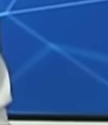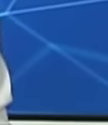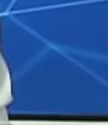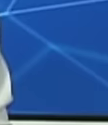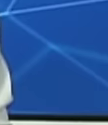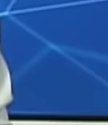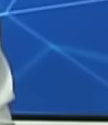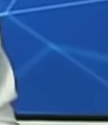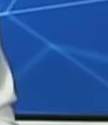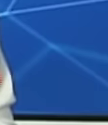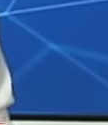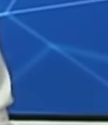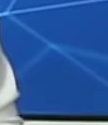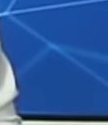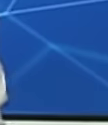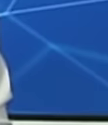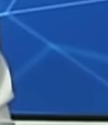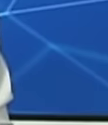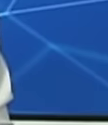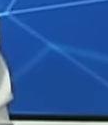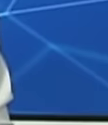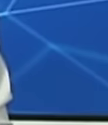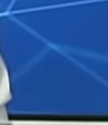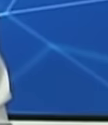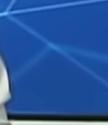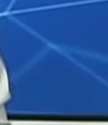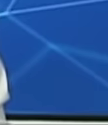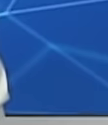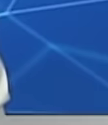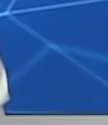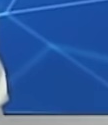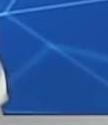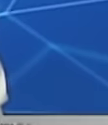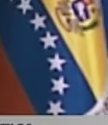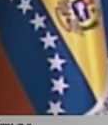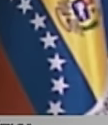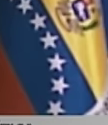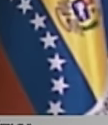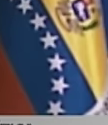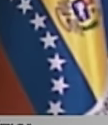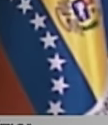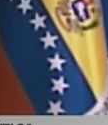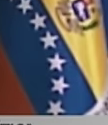Seguridad Ciudadana y Paz, el capitán Diosdado Cabello Rondón. Escuchemos.